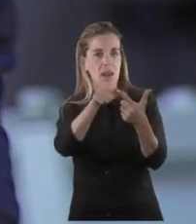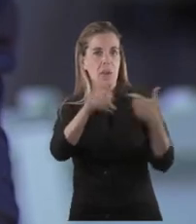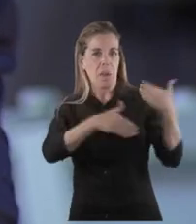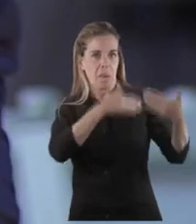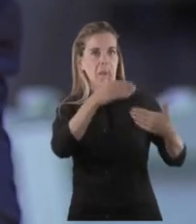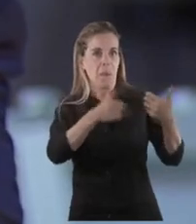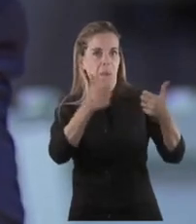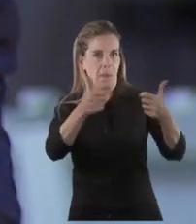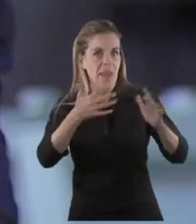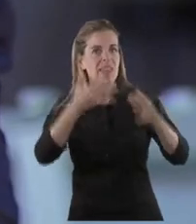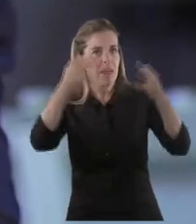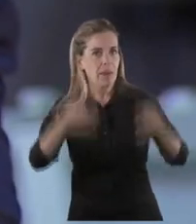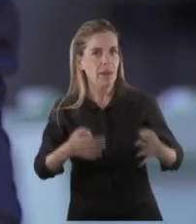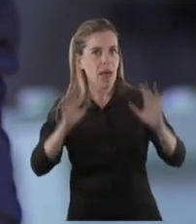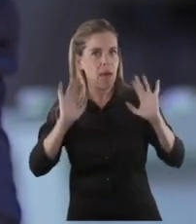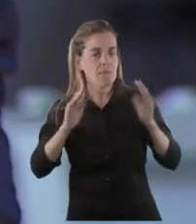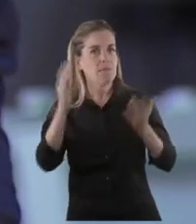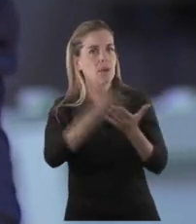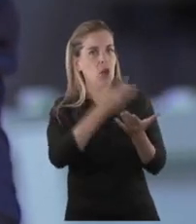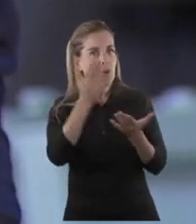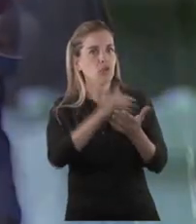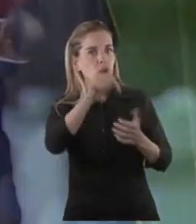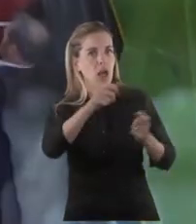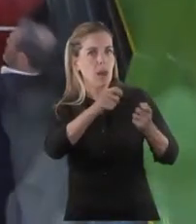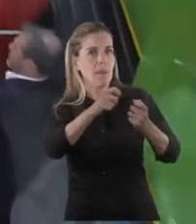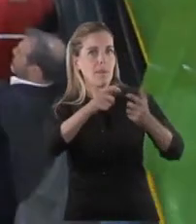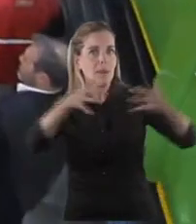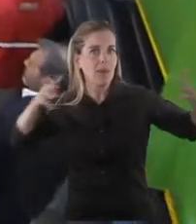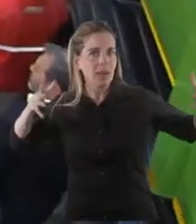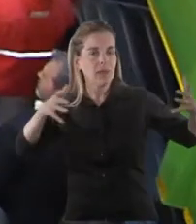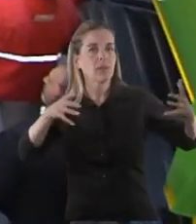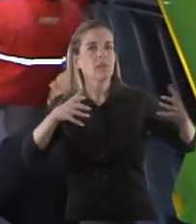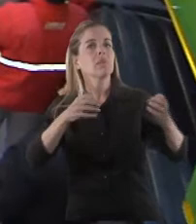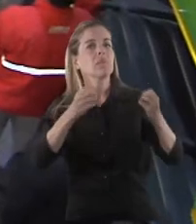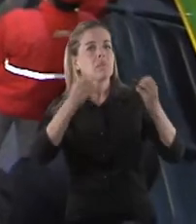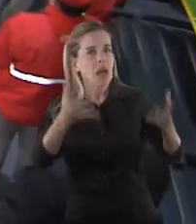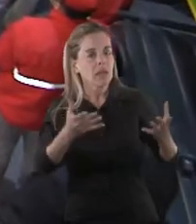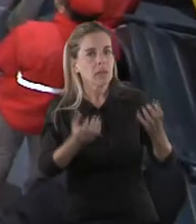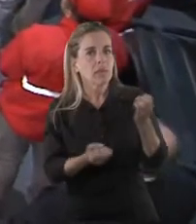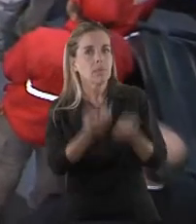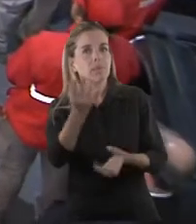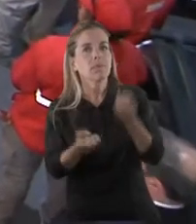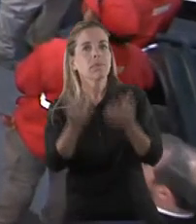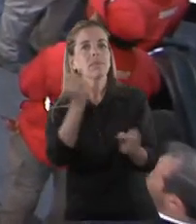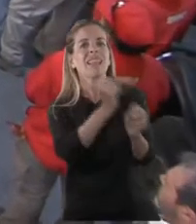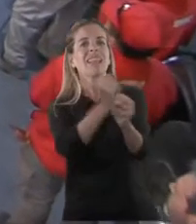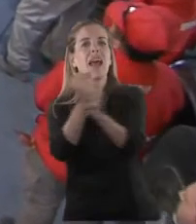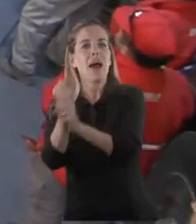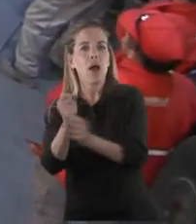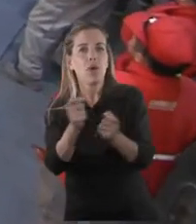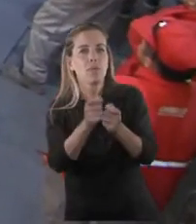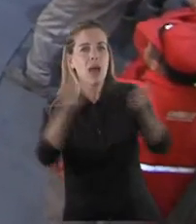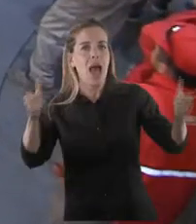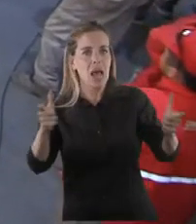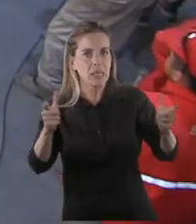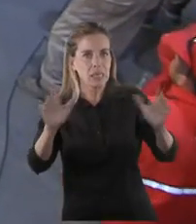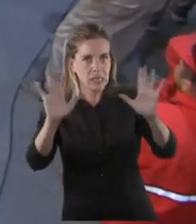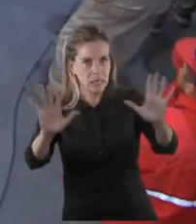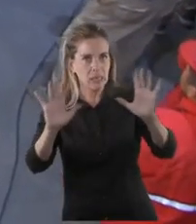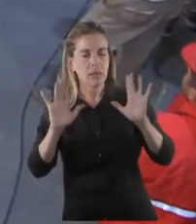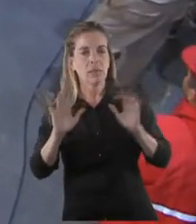En verdad, estamos produciendo mucho más. En verdad, se está creando mucho trabajo. Tenemos una tasa de